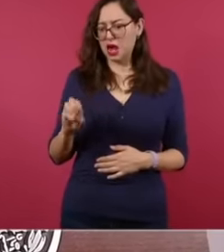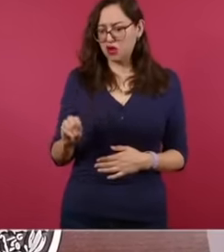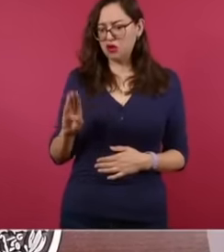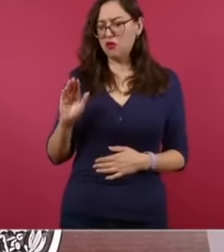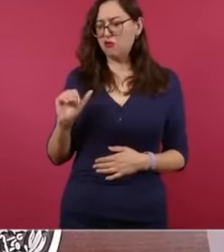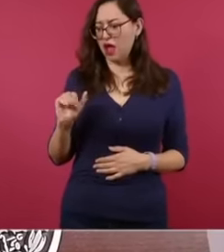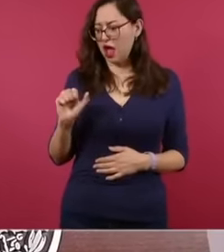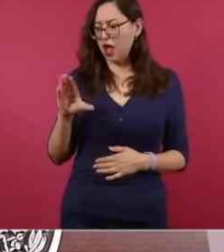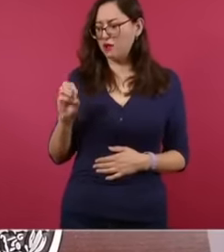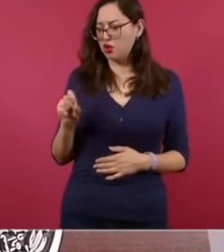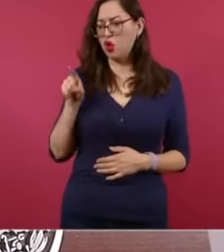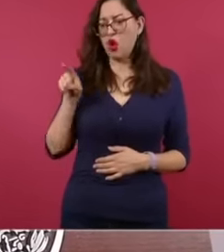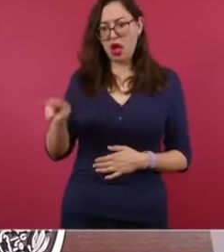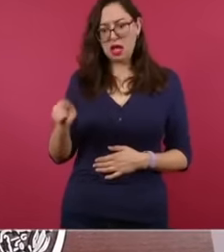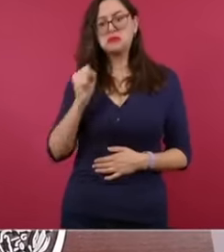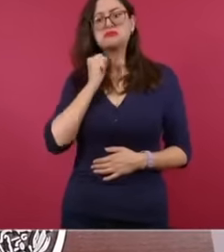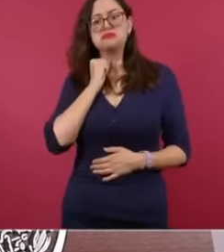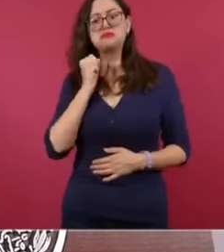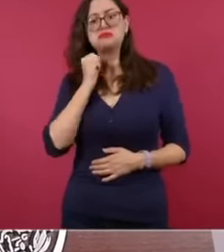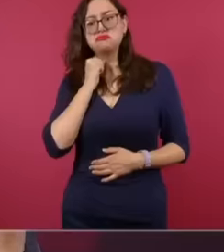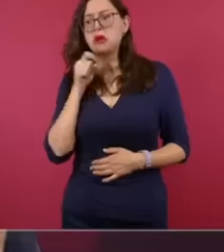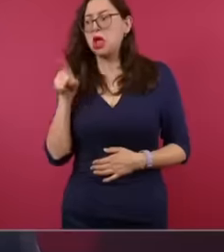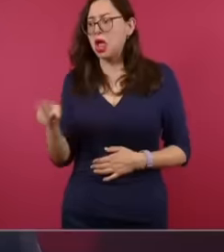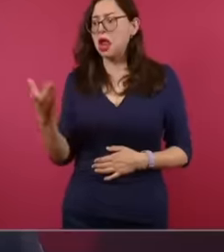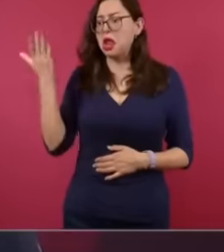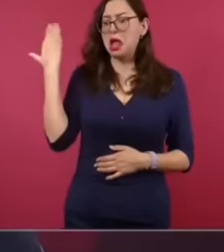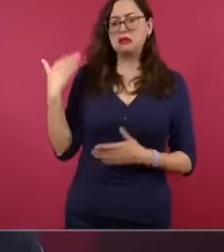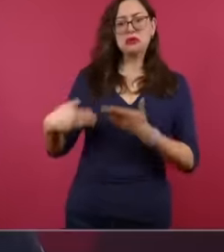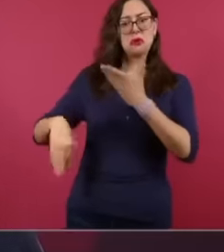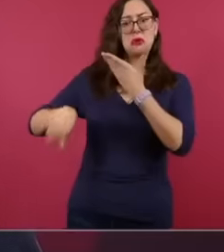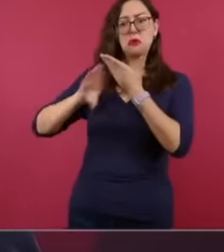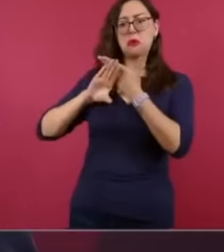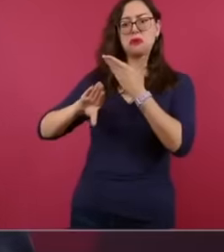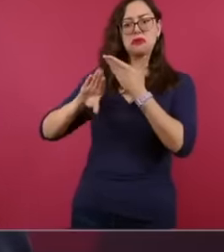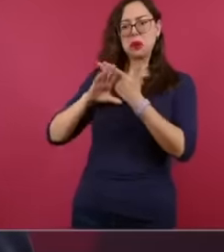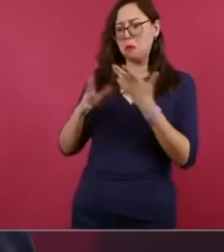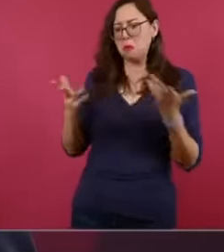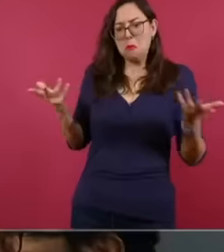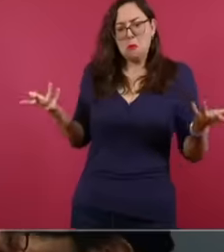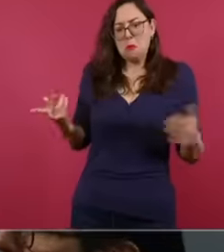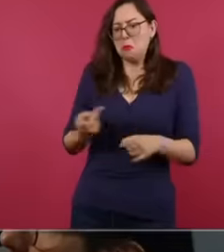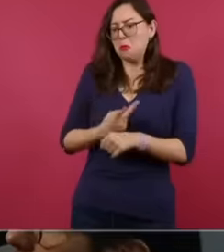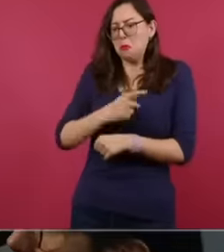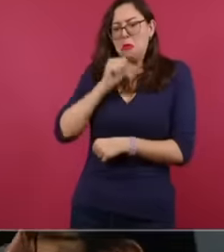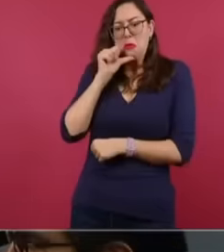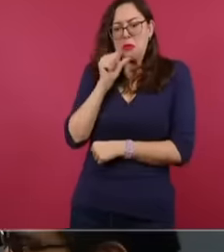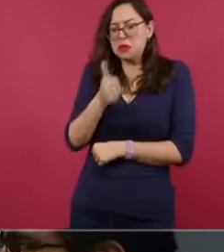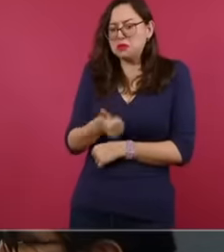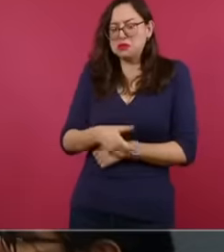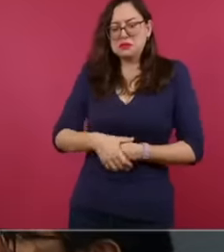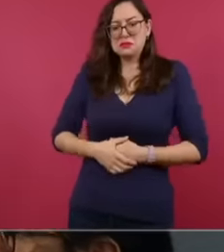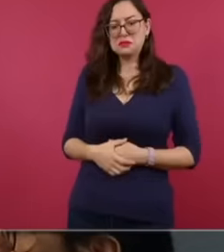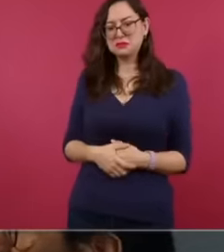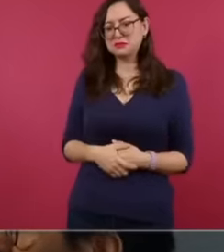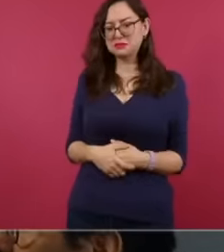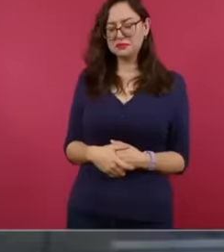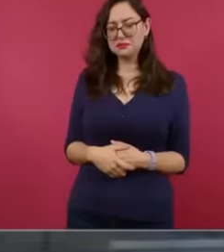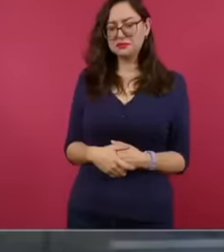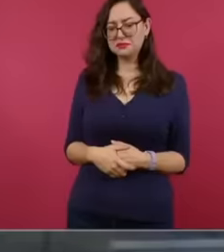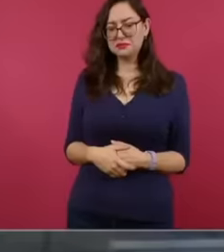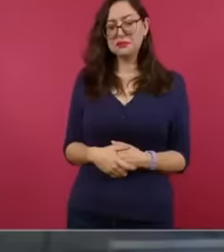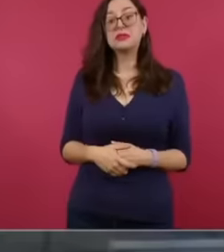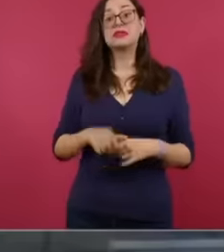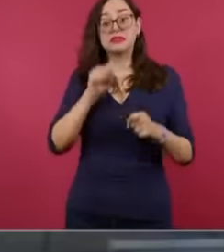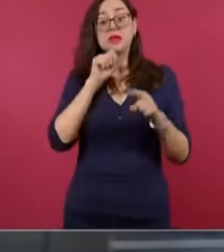presidente. Cuando usted lo desaforaron. Cuando a mí me desaforaron. Y también estuvo en el Congreso cuando